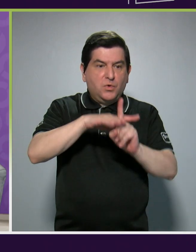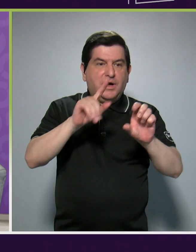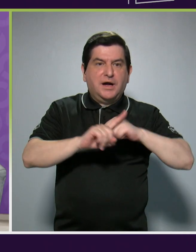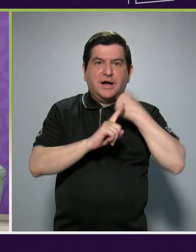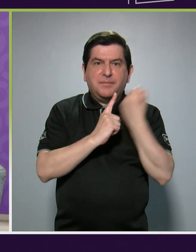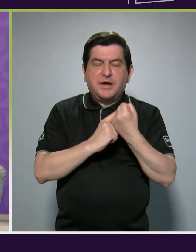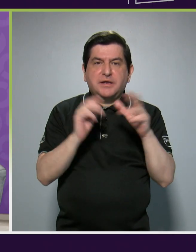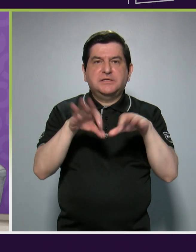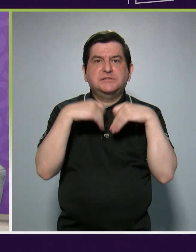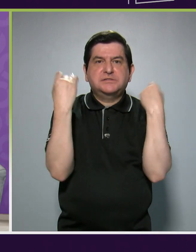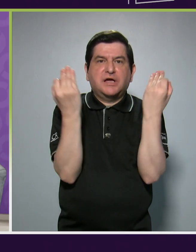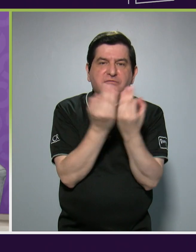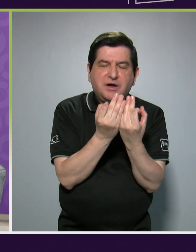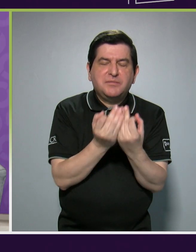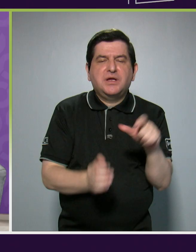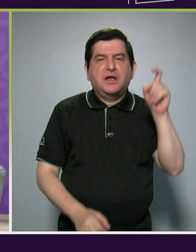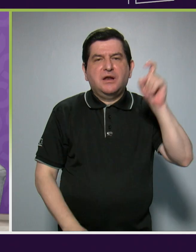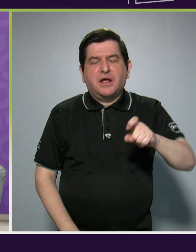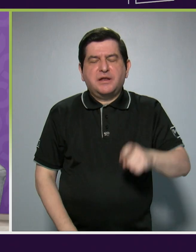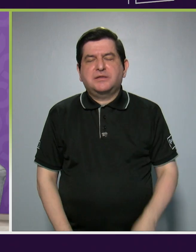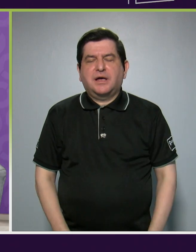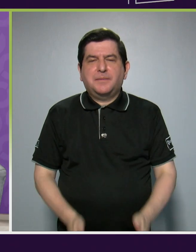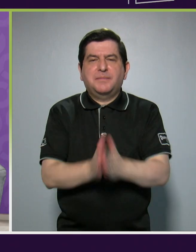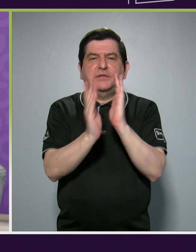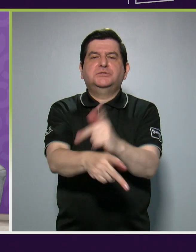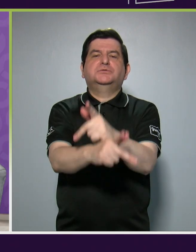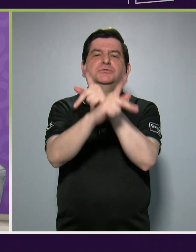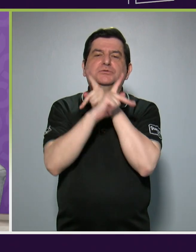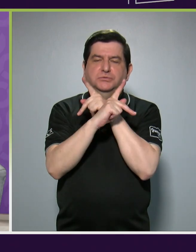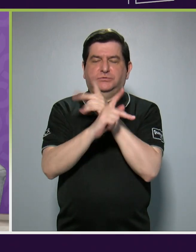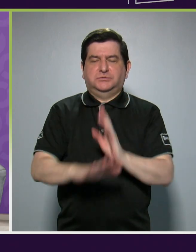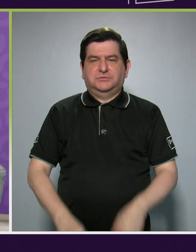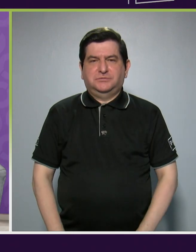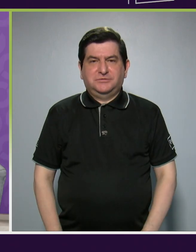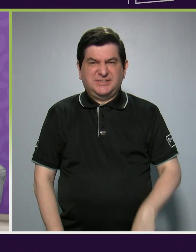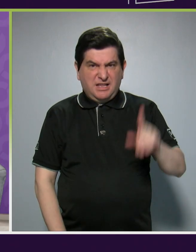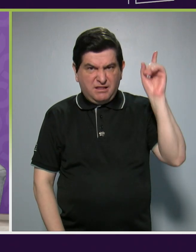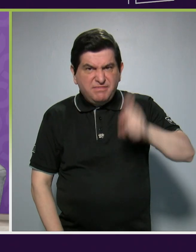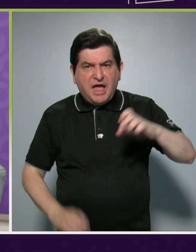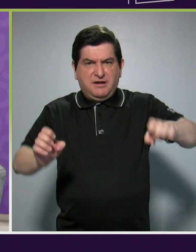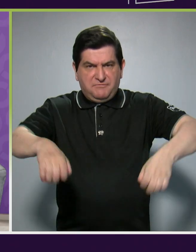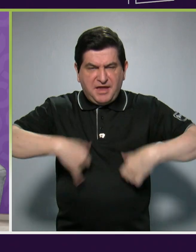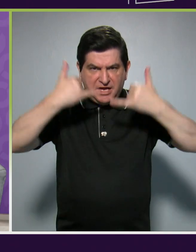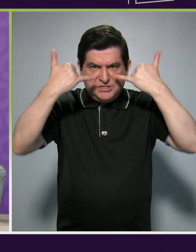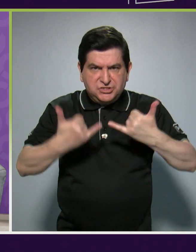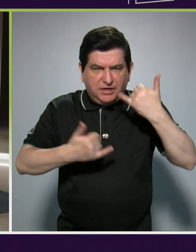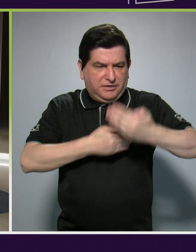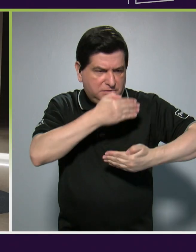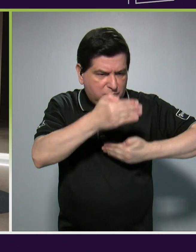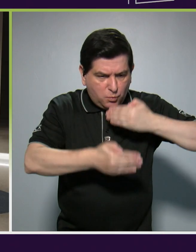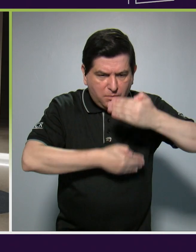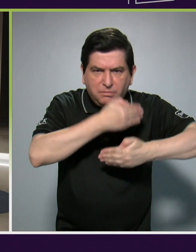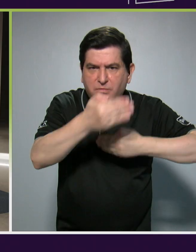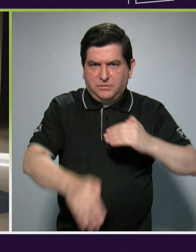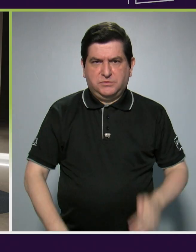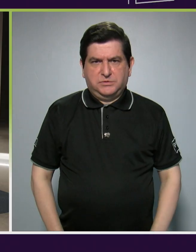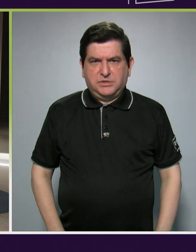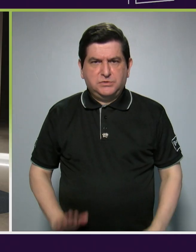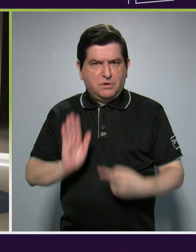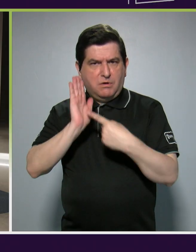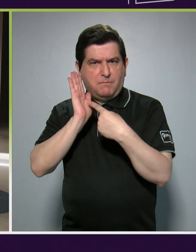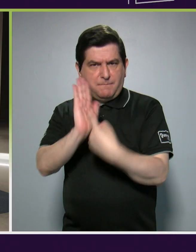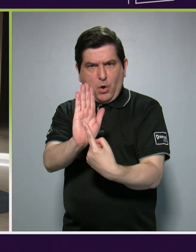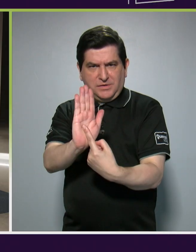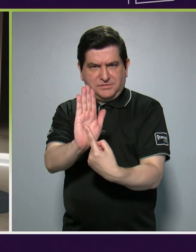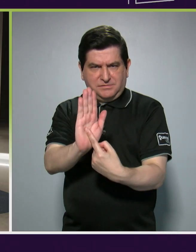las familias tengan que recurrir a un recurso de amparo. O sea, debería existir ya un procedimiento que indique